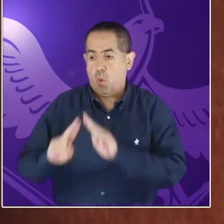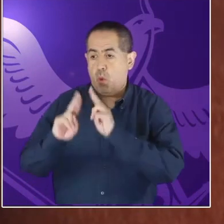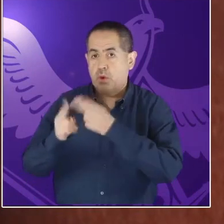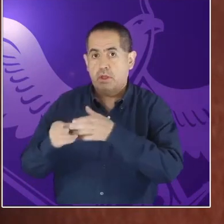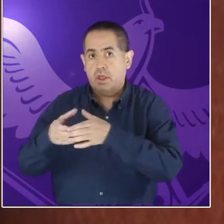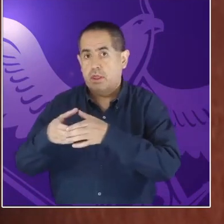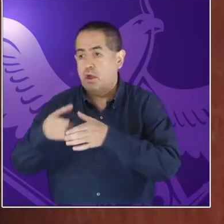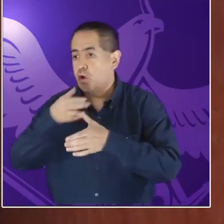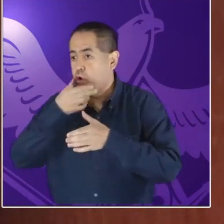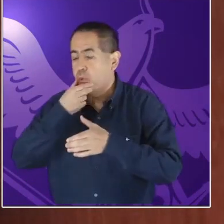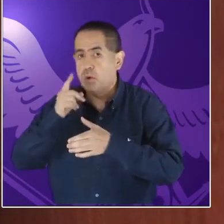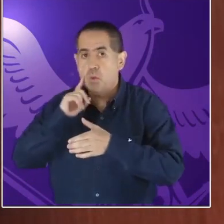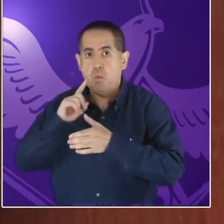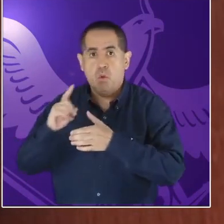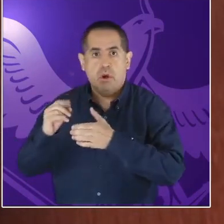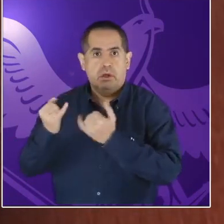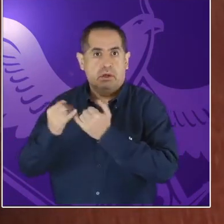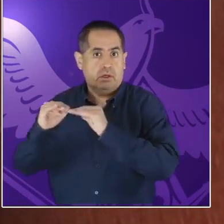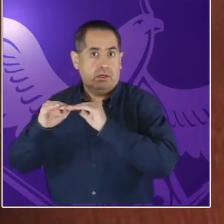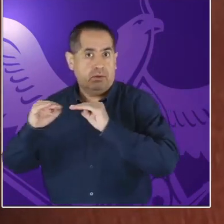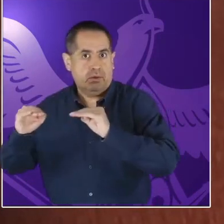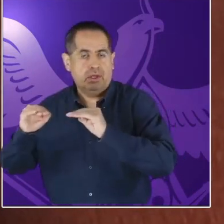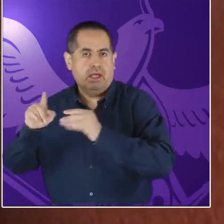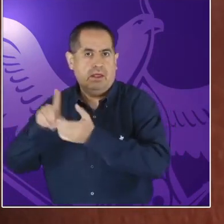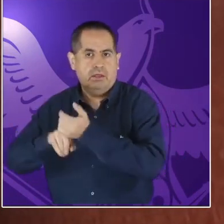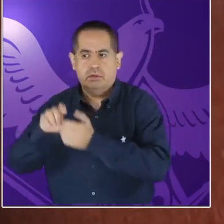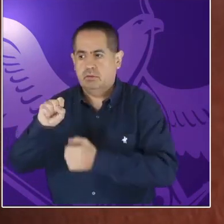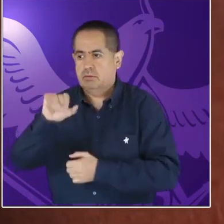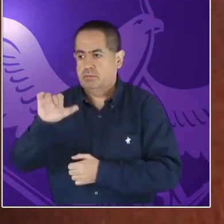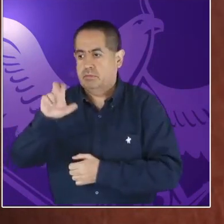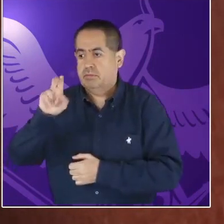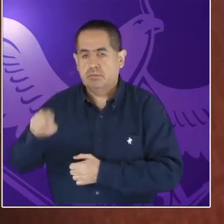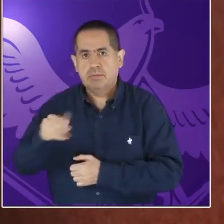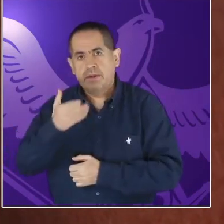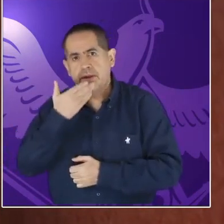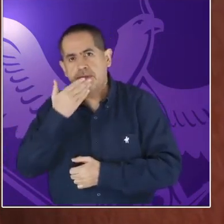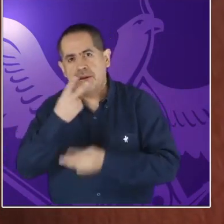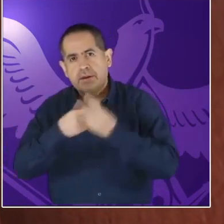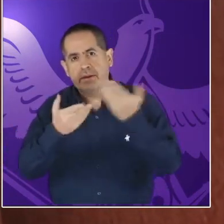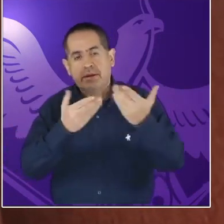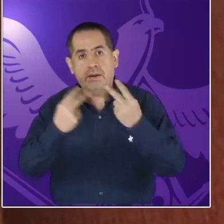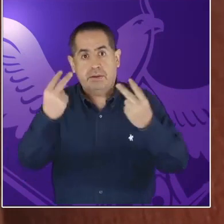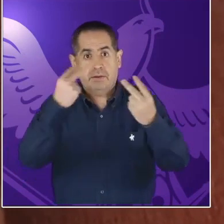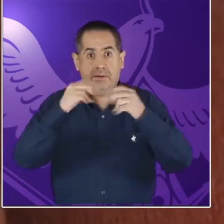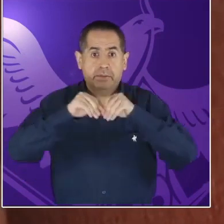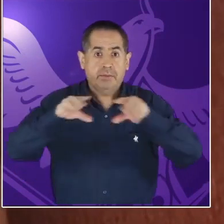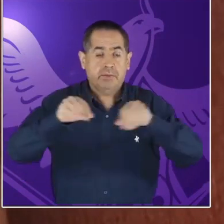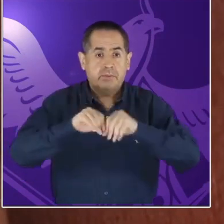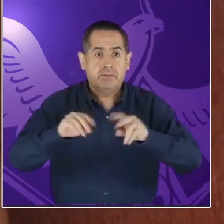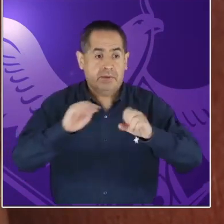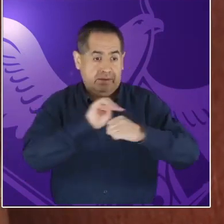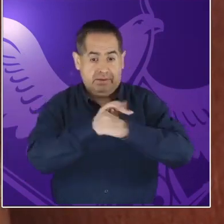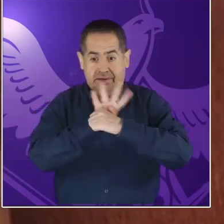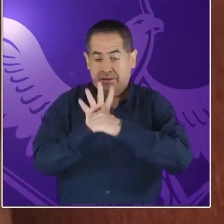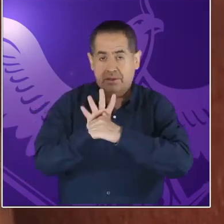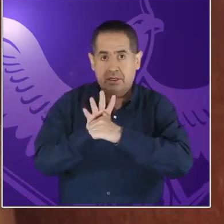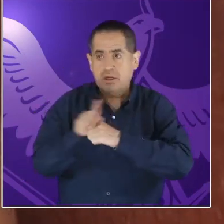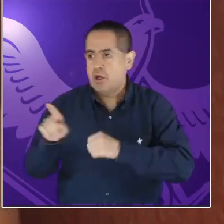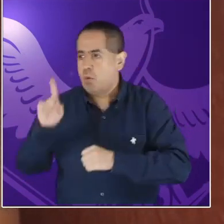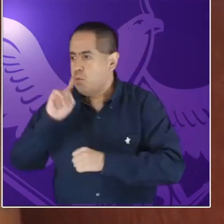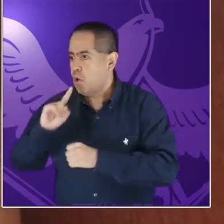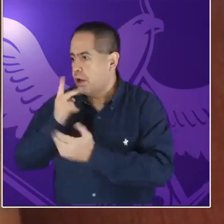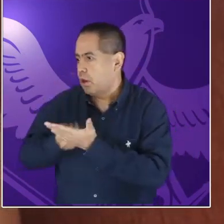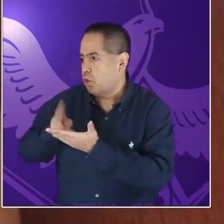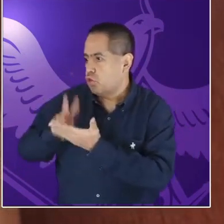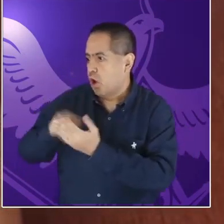La Unidad General de Igualdad de Género de la Suprema Corte les da la bienvenida al conversatorio La pandemia desde la interseccionalidad. Y